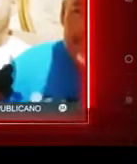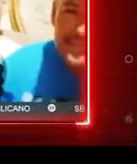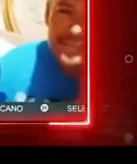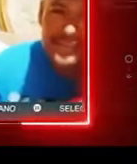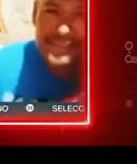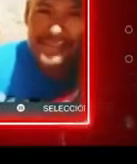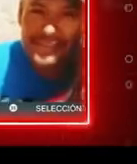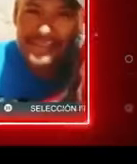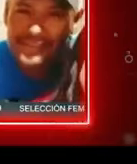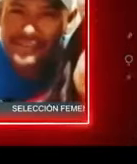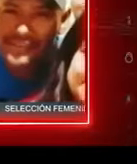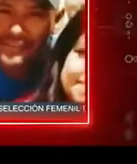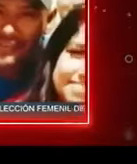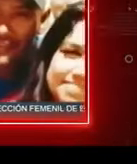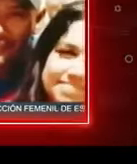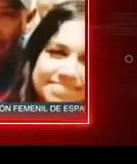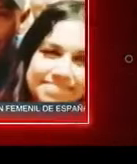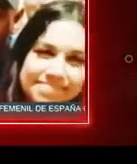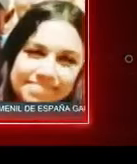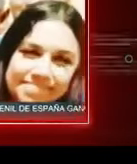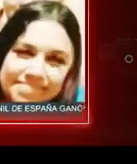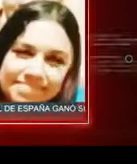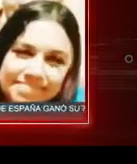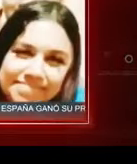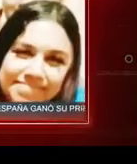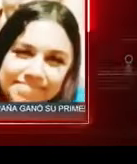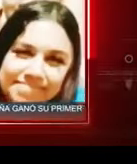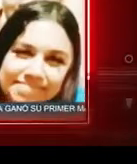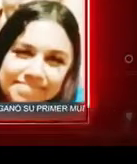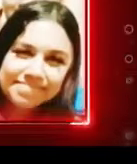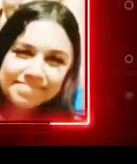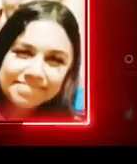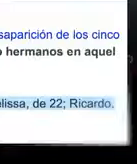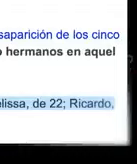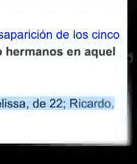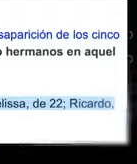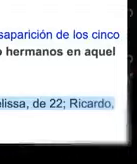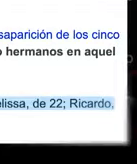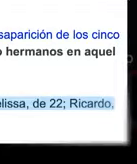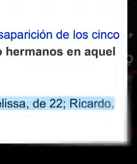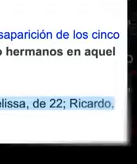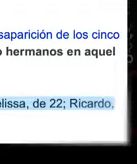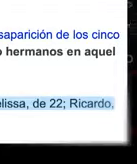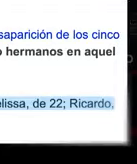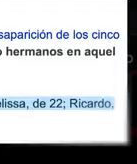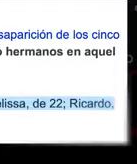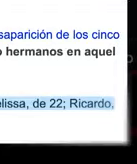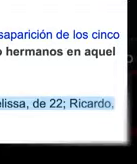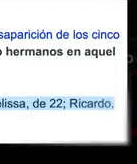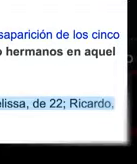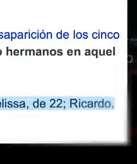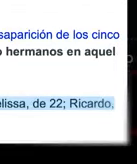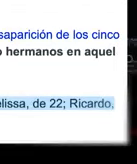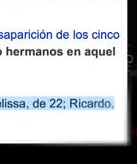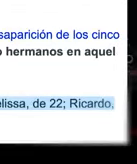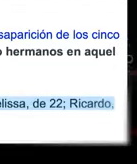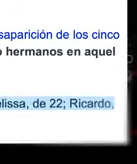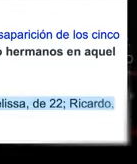esta noticia falsa, también se mintió en el nombre de los afectados, pues no se trata de Miguel, Armando,